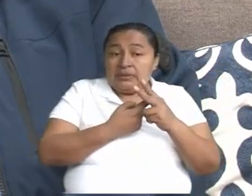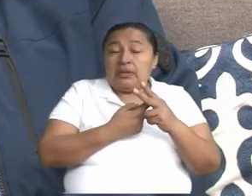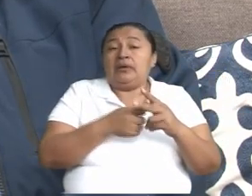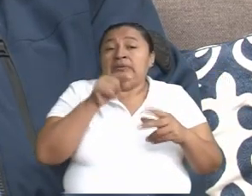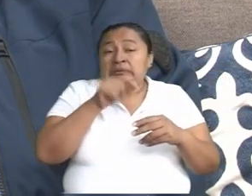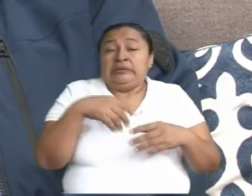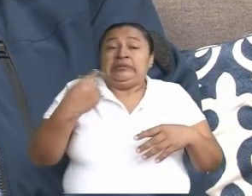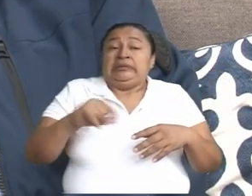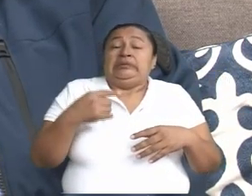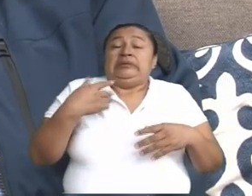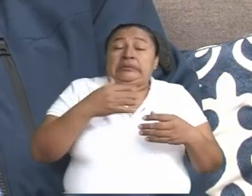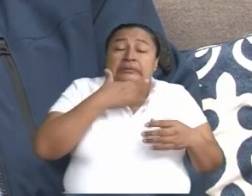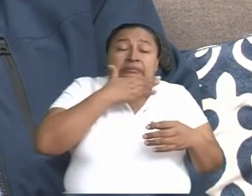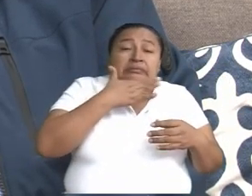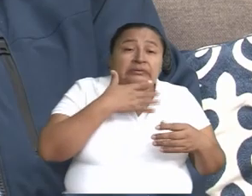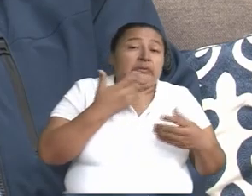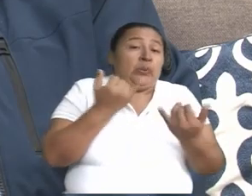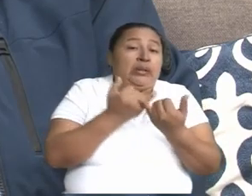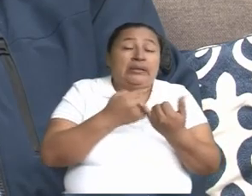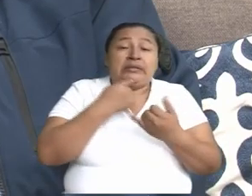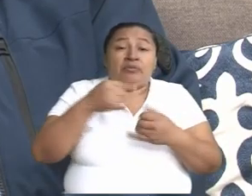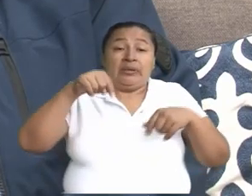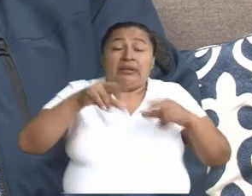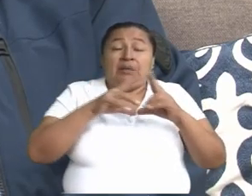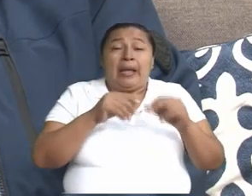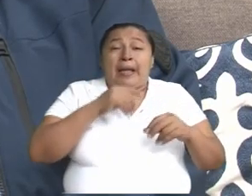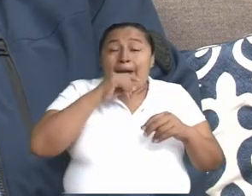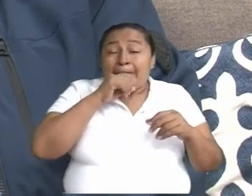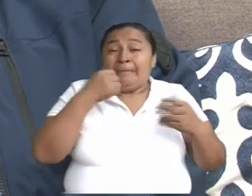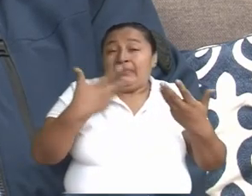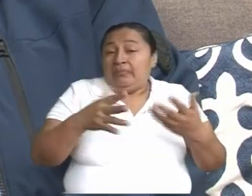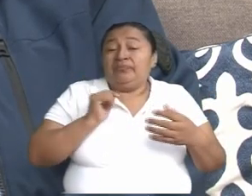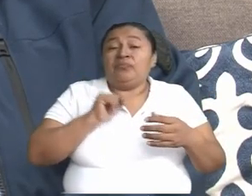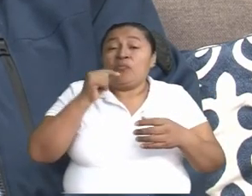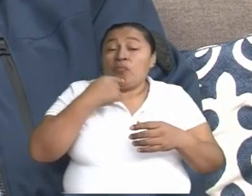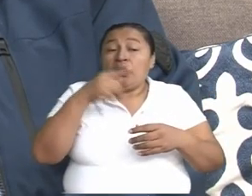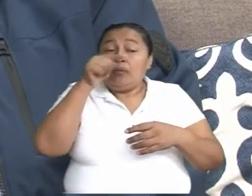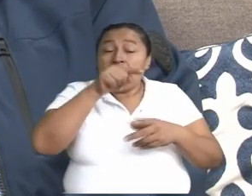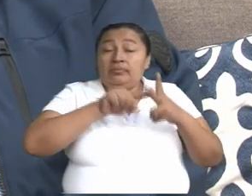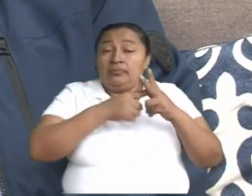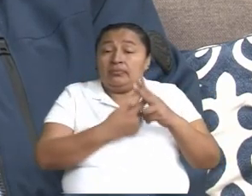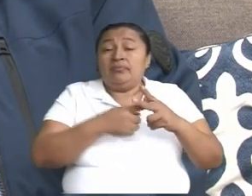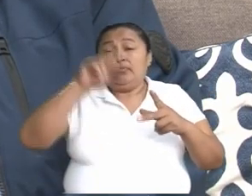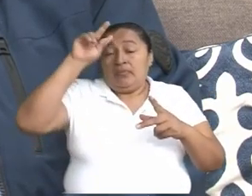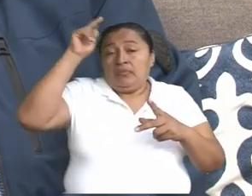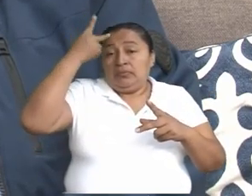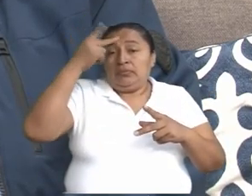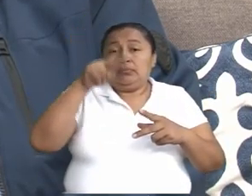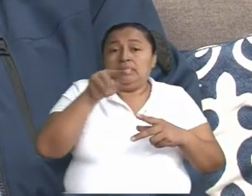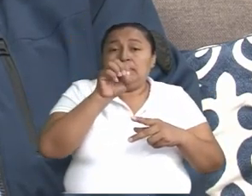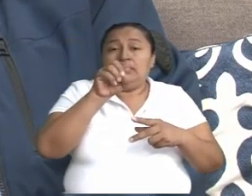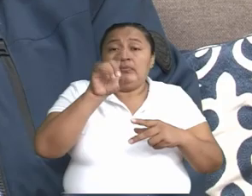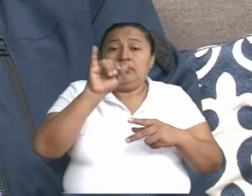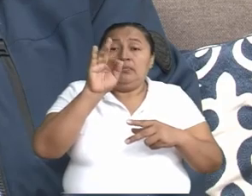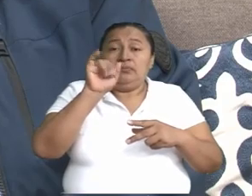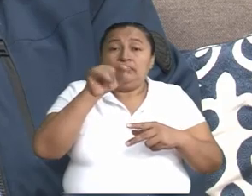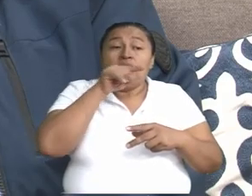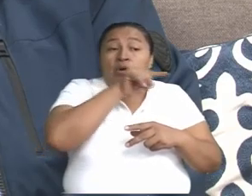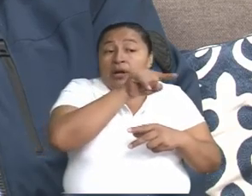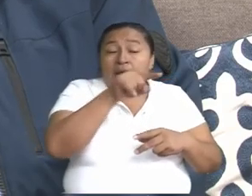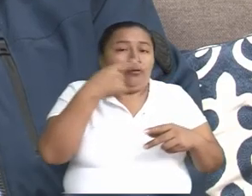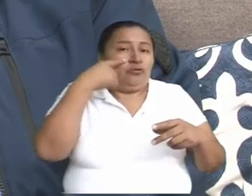como decimos aquí. Empiezan a verse las políticas neoliberales, ¿verdad?, que ellos tenían rato de no